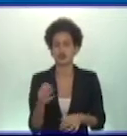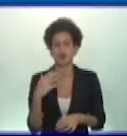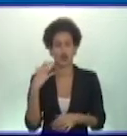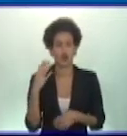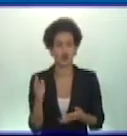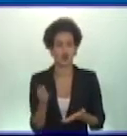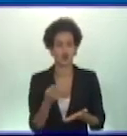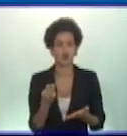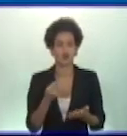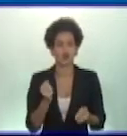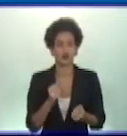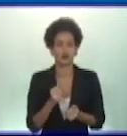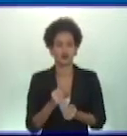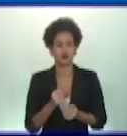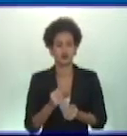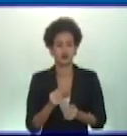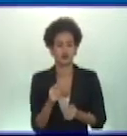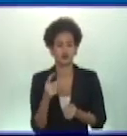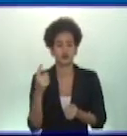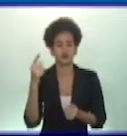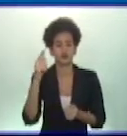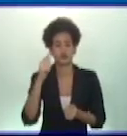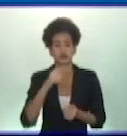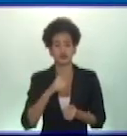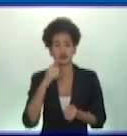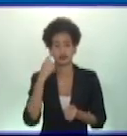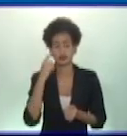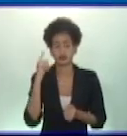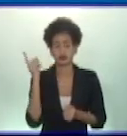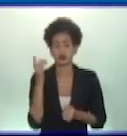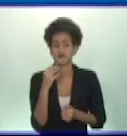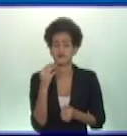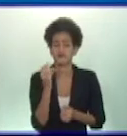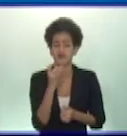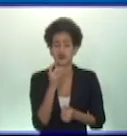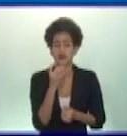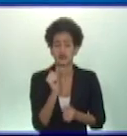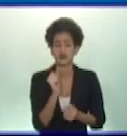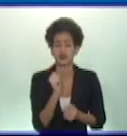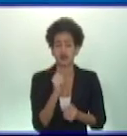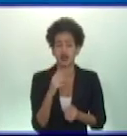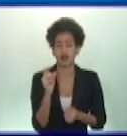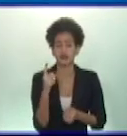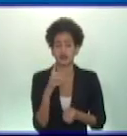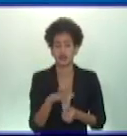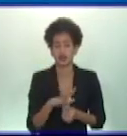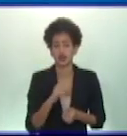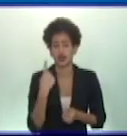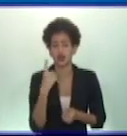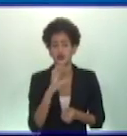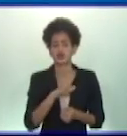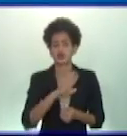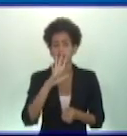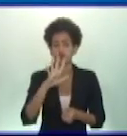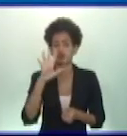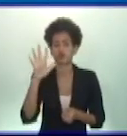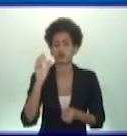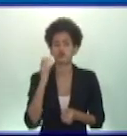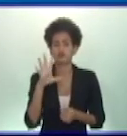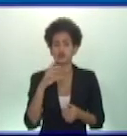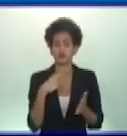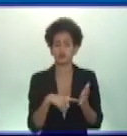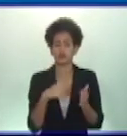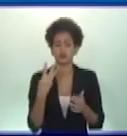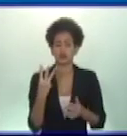parte que comprende 3 unidades iguales, que cada una representa 5 minutos. 5 por 3 son 15.